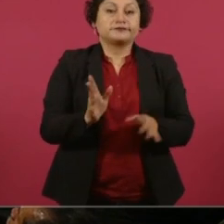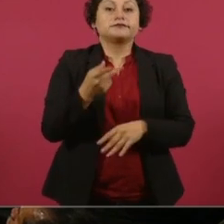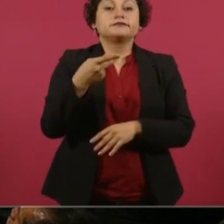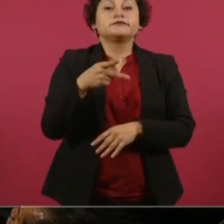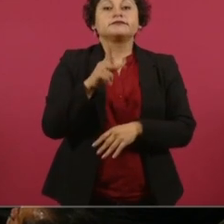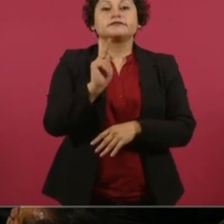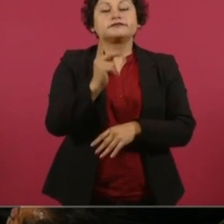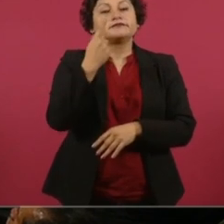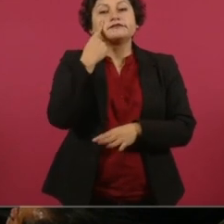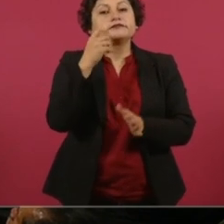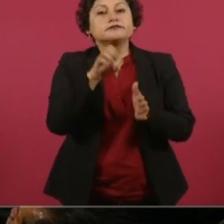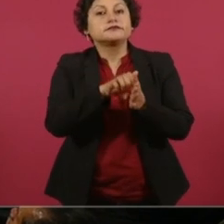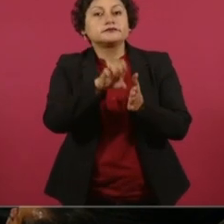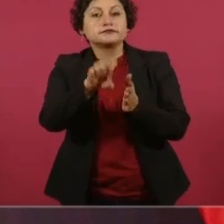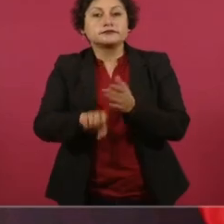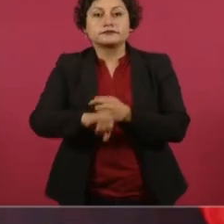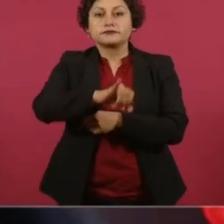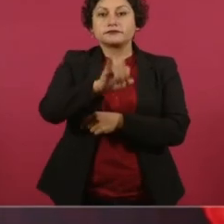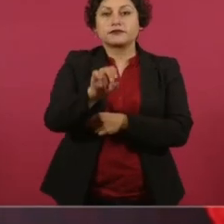Justo Sierra